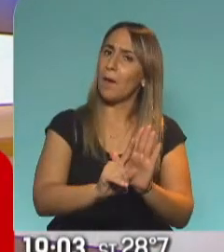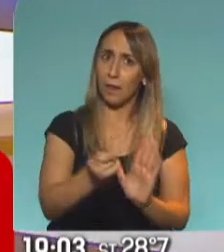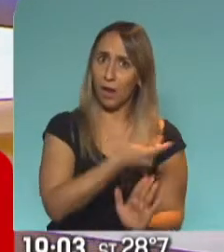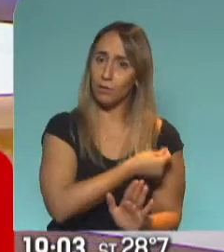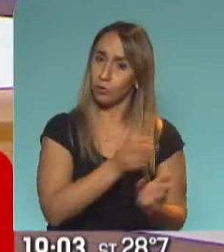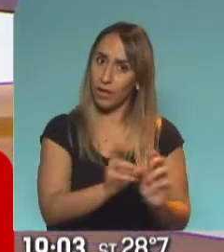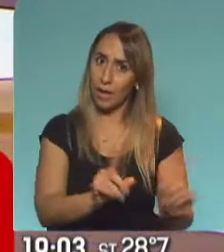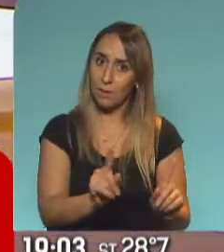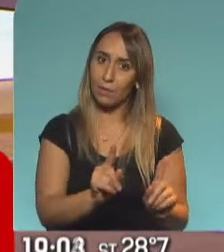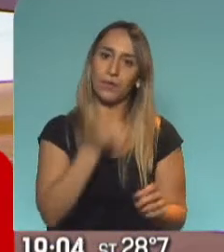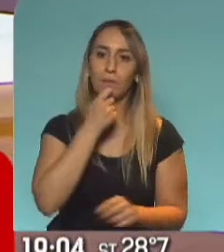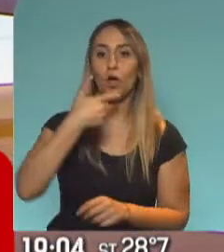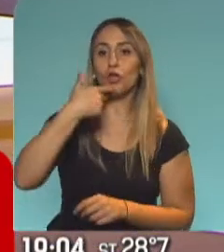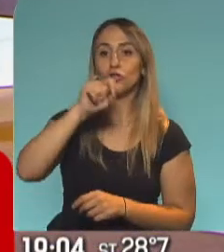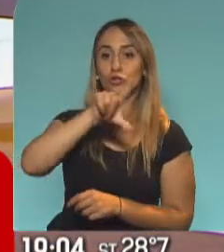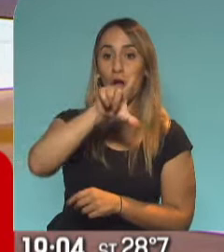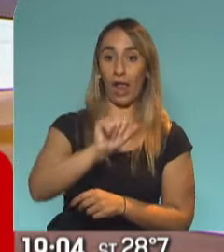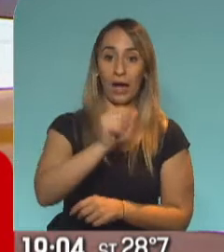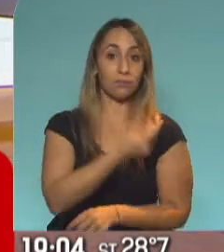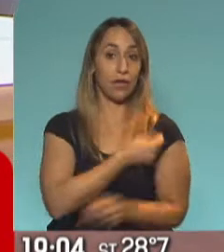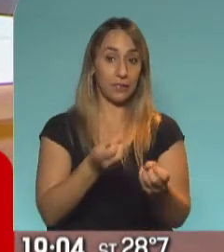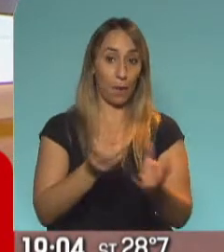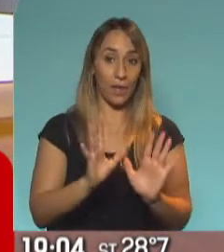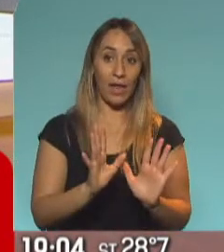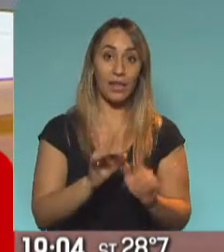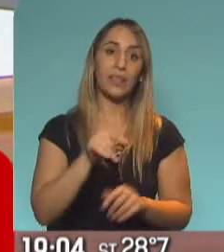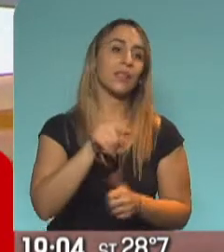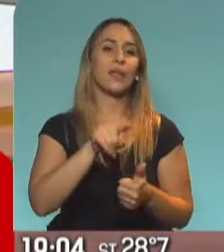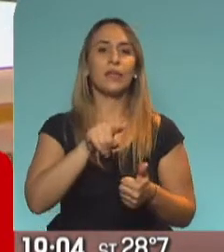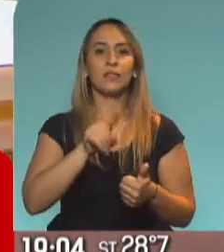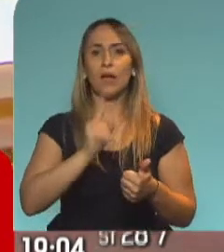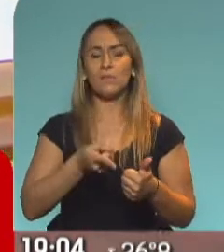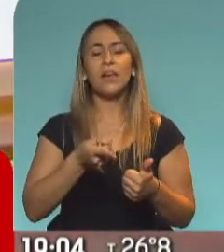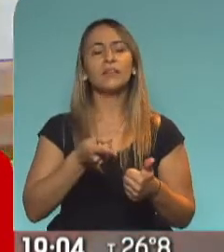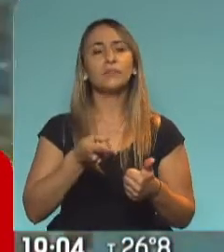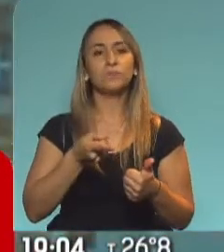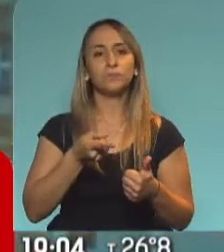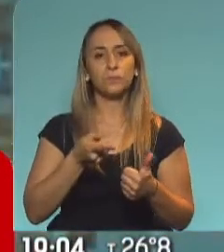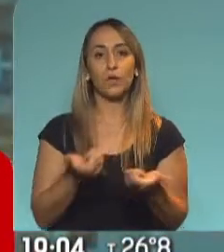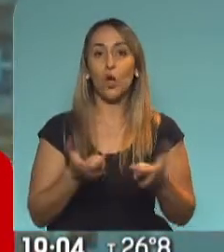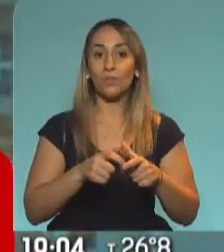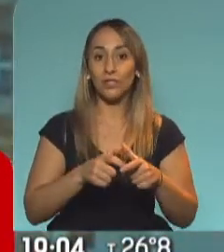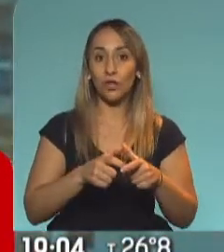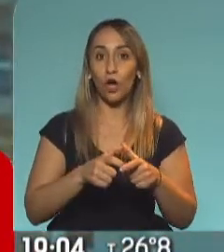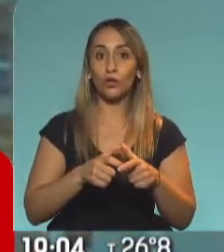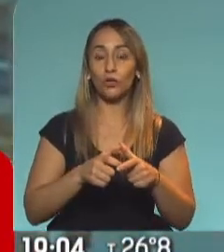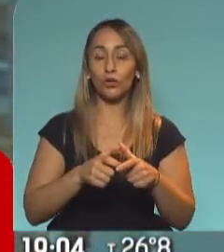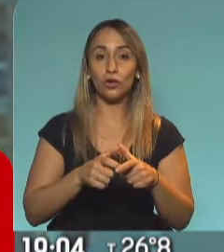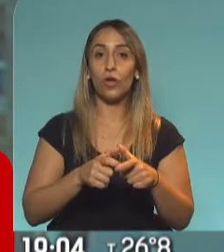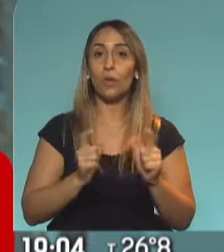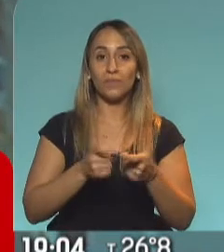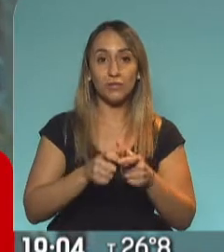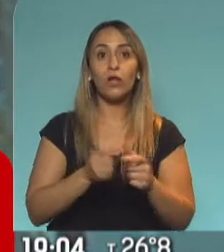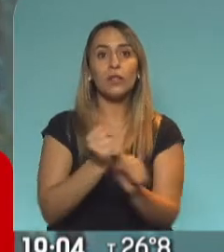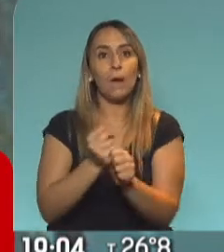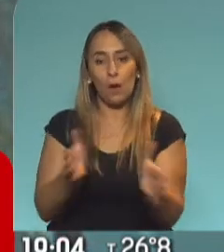Leo. Bueno, Felipe Solá, por ejemplo. Rápidamente tenés el canciller Felipe Solá, tenés toda la comitiva que rodea al